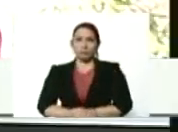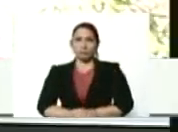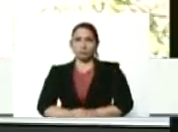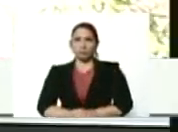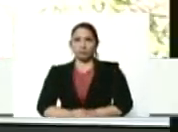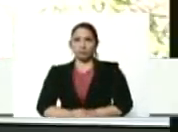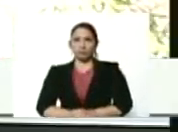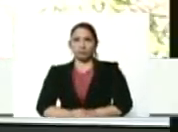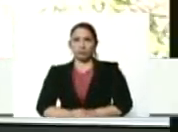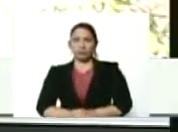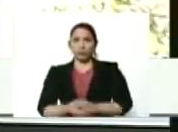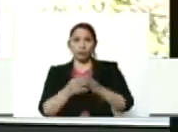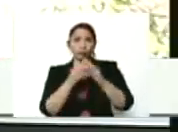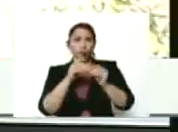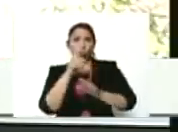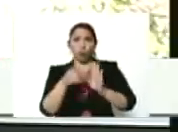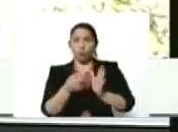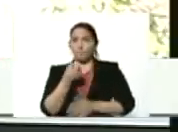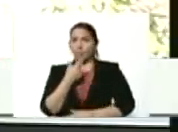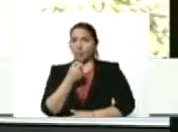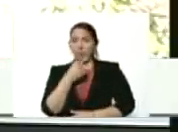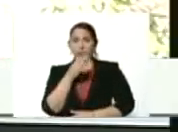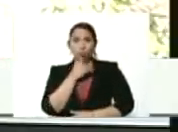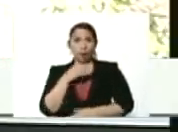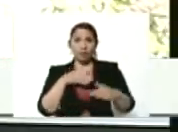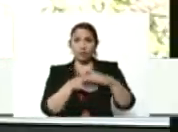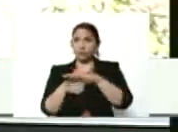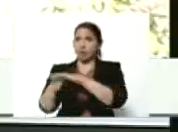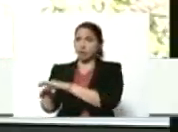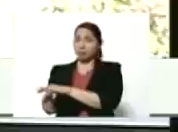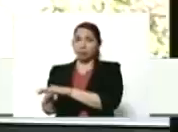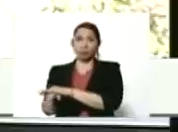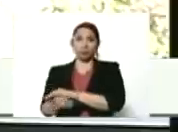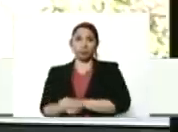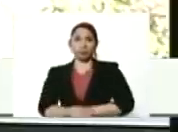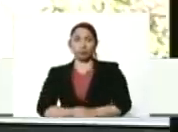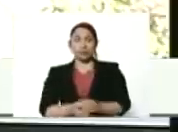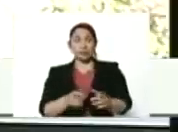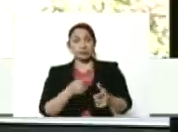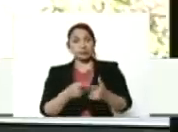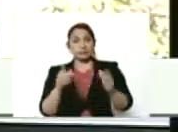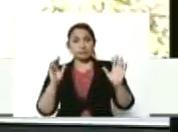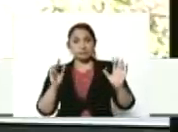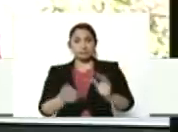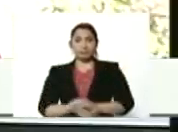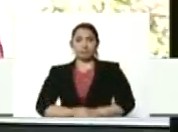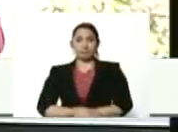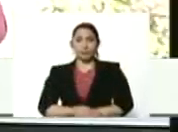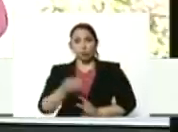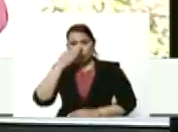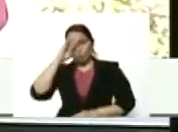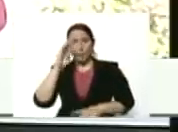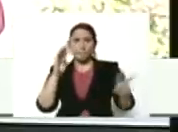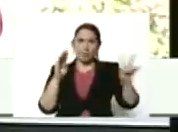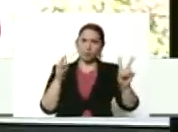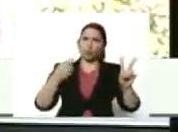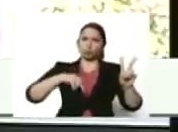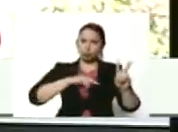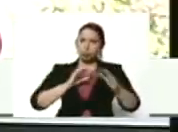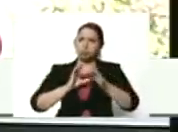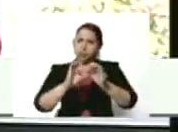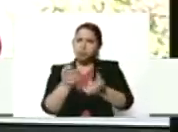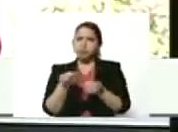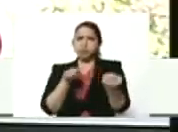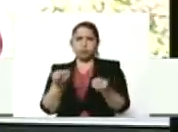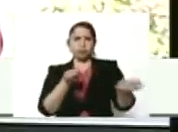ni a todos los medicamentos, ni a todos los medicamentos. Así que Cuba y Venezuela, estamos muy bien